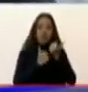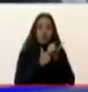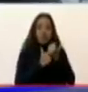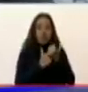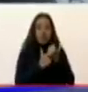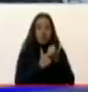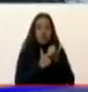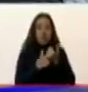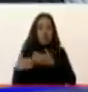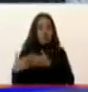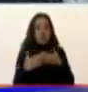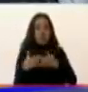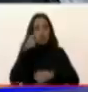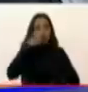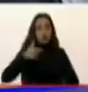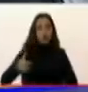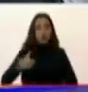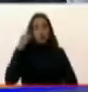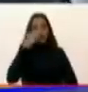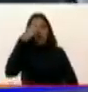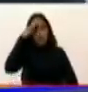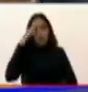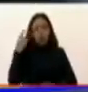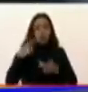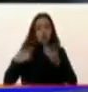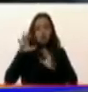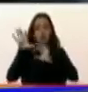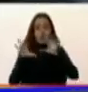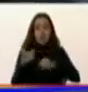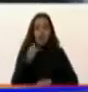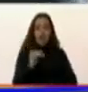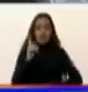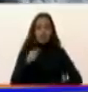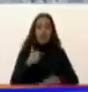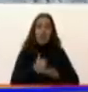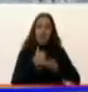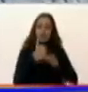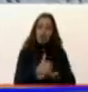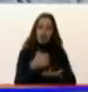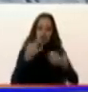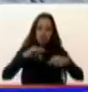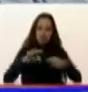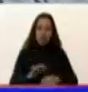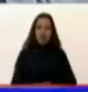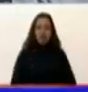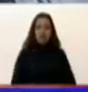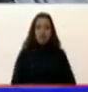Cuba, estarían dando una solidaridad espontánea también. Por lo tanto,